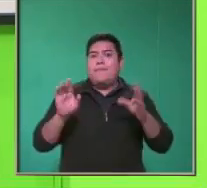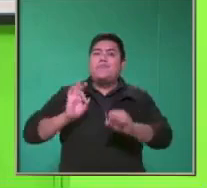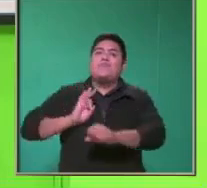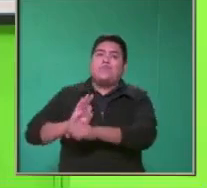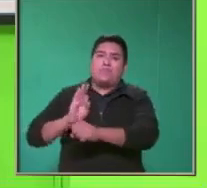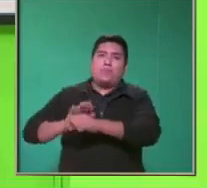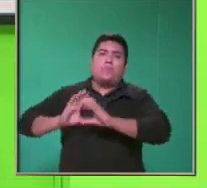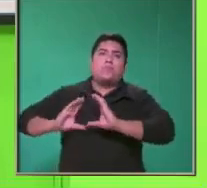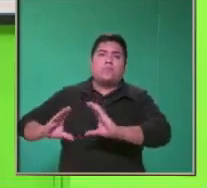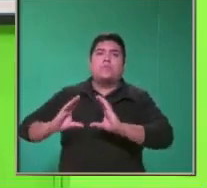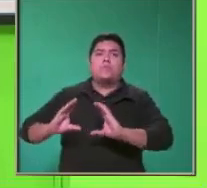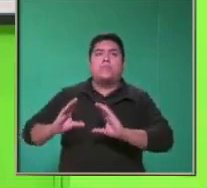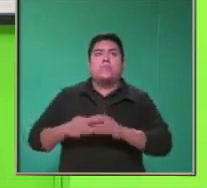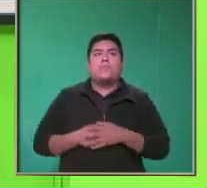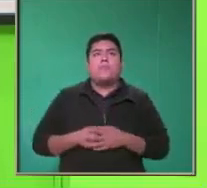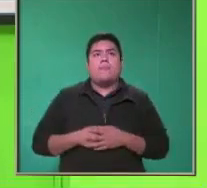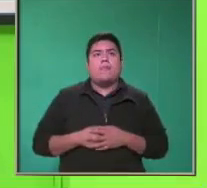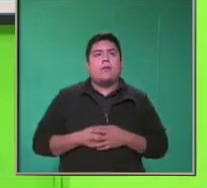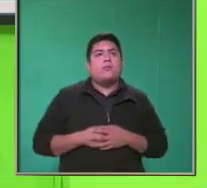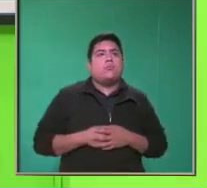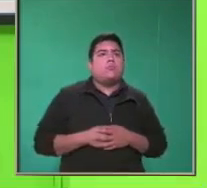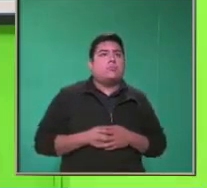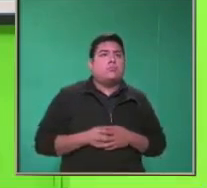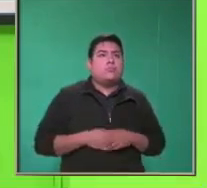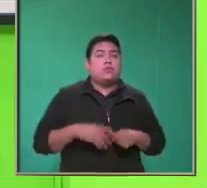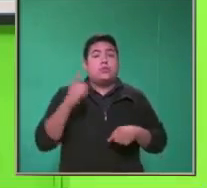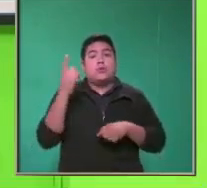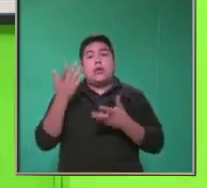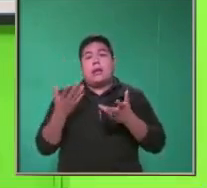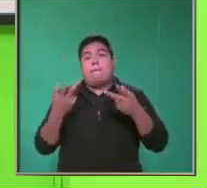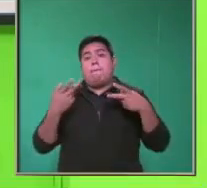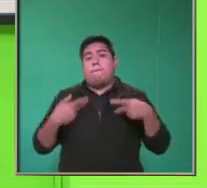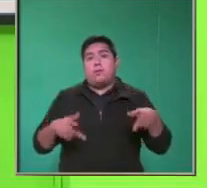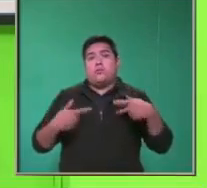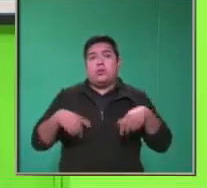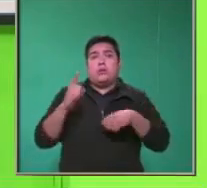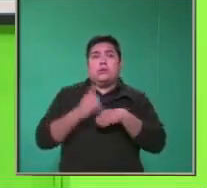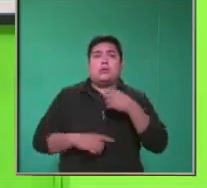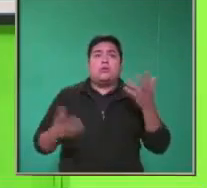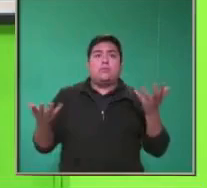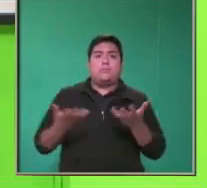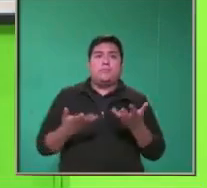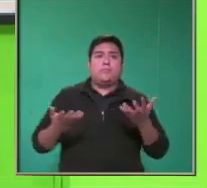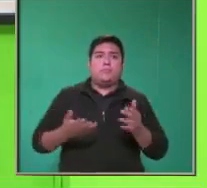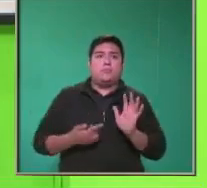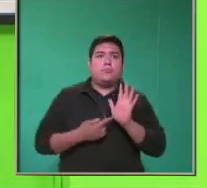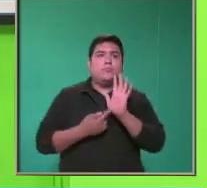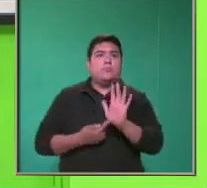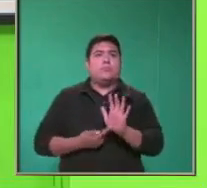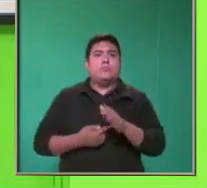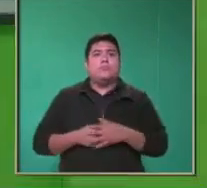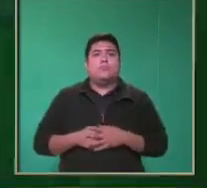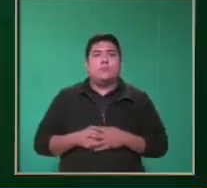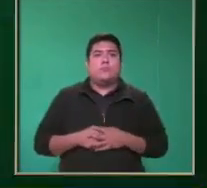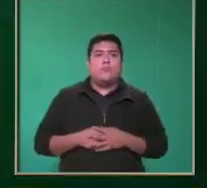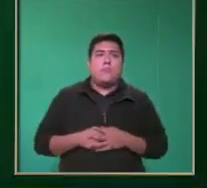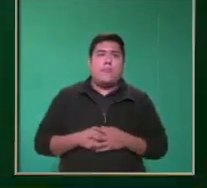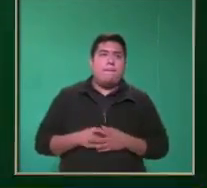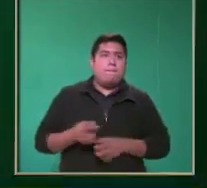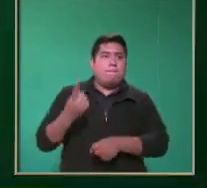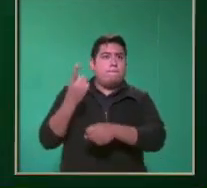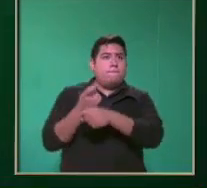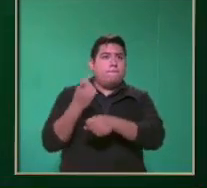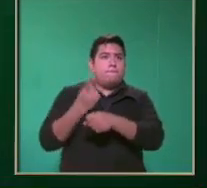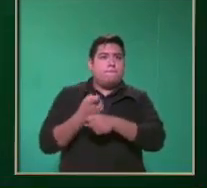Vamos a presentar las afectaciones más importantes que se provocan por las actividades humanas. La primera de ellas